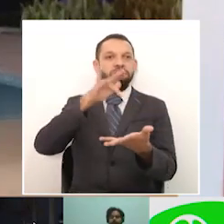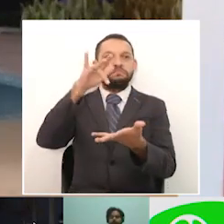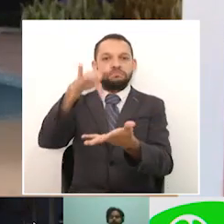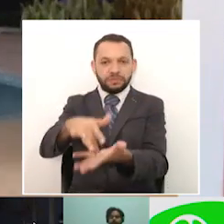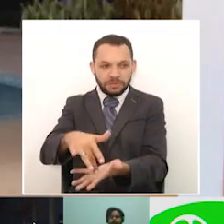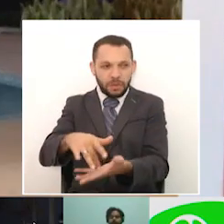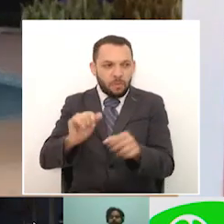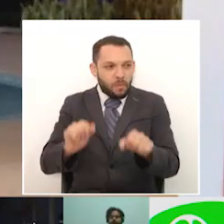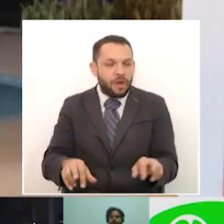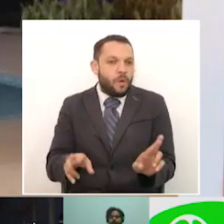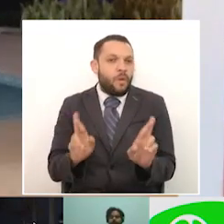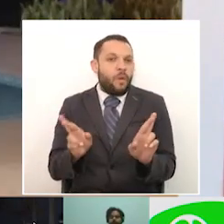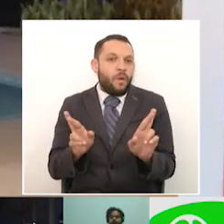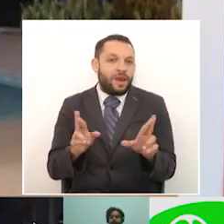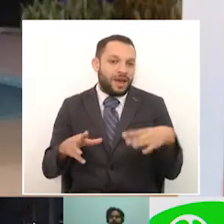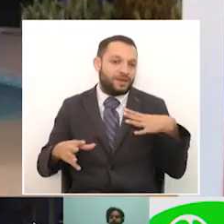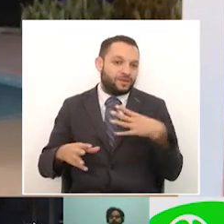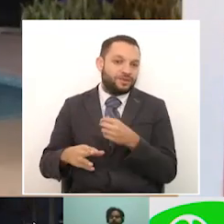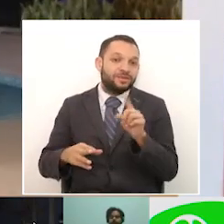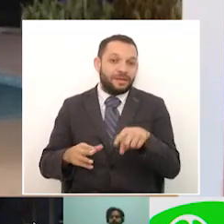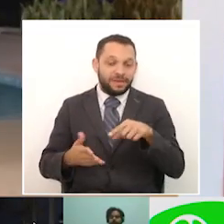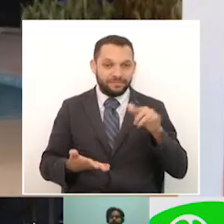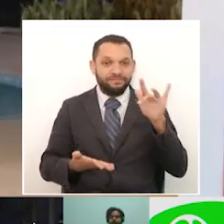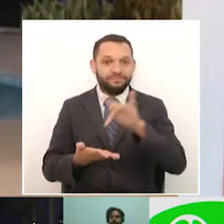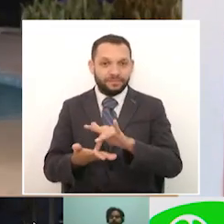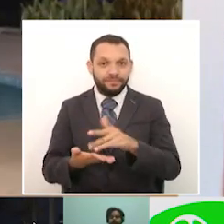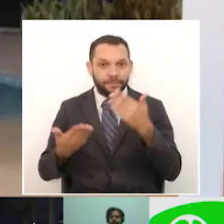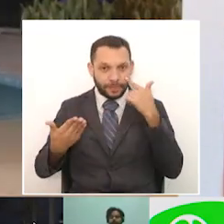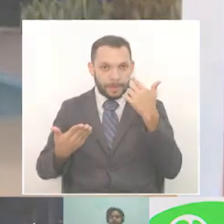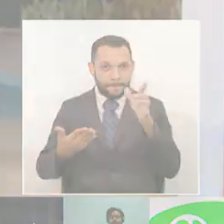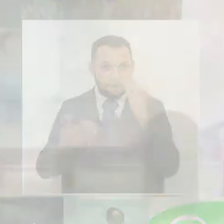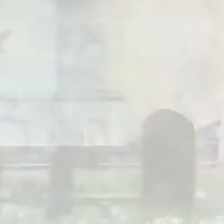lugares como estos, y ojalá nosotros también. Vamos con este video.